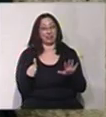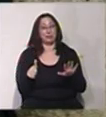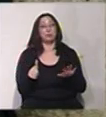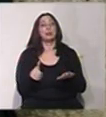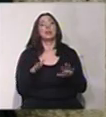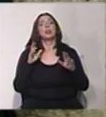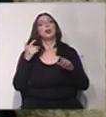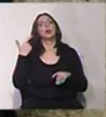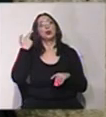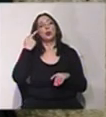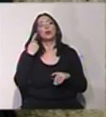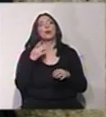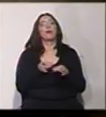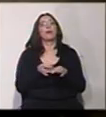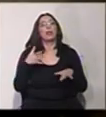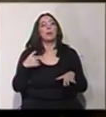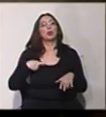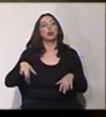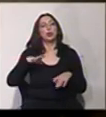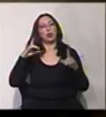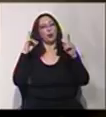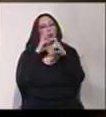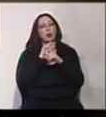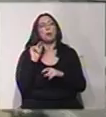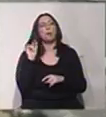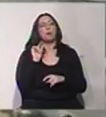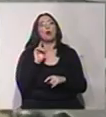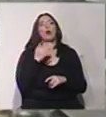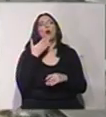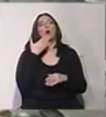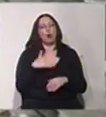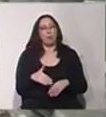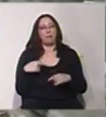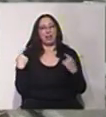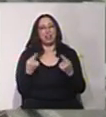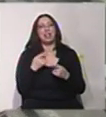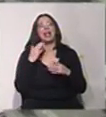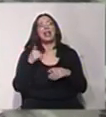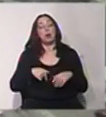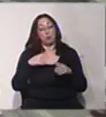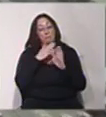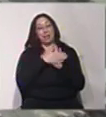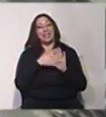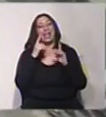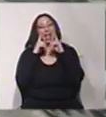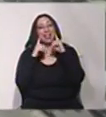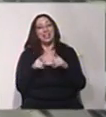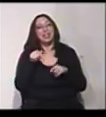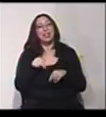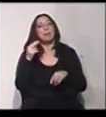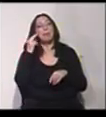El suicidio es un fenómeno social complejo y poco comprendido. ¿En nuestro país existen políticas públicas que atiendan esta